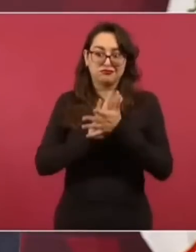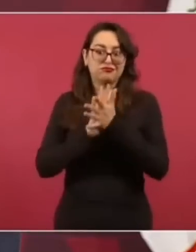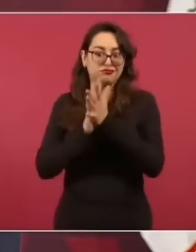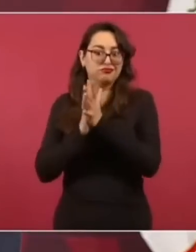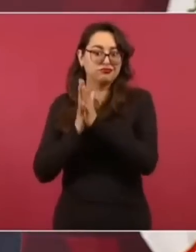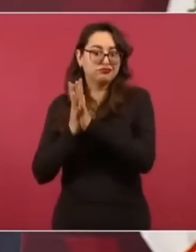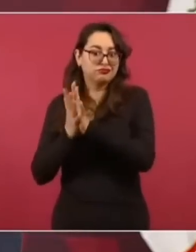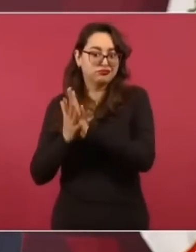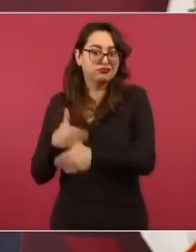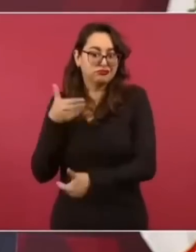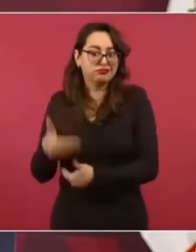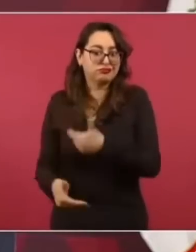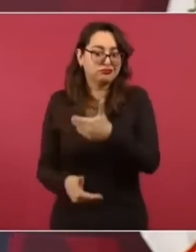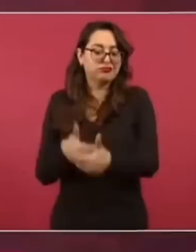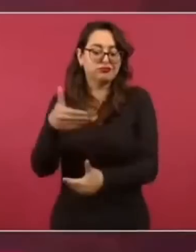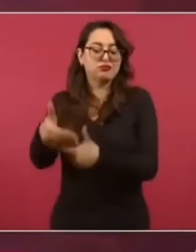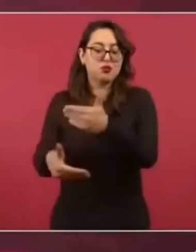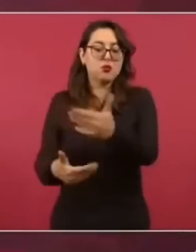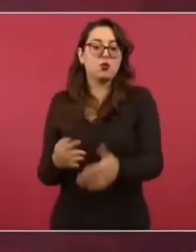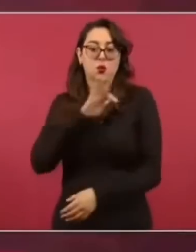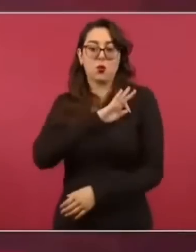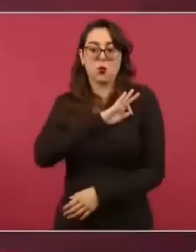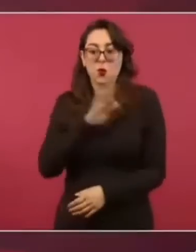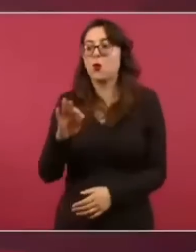cuente con mayoría